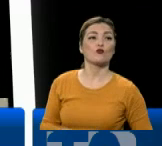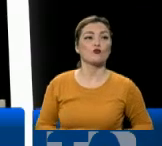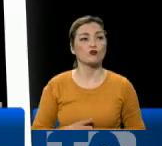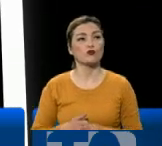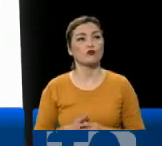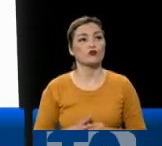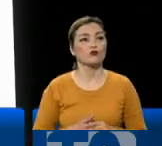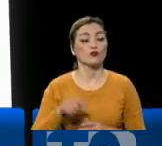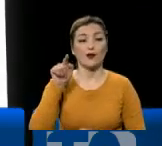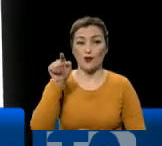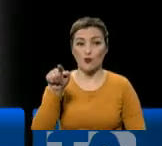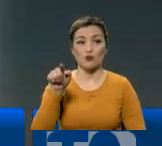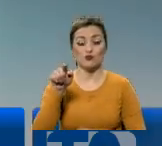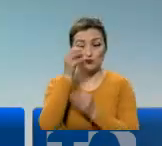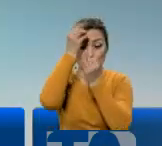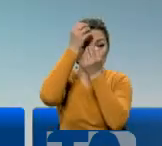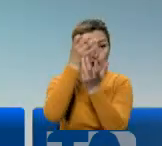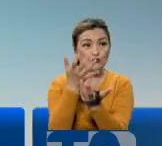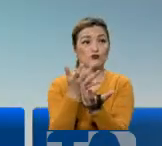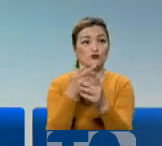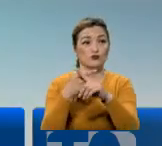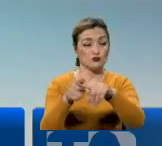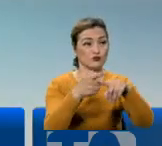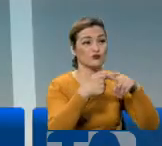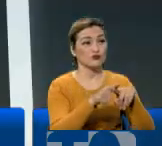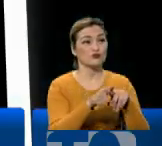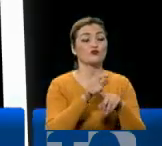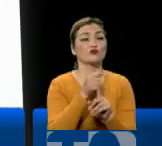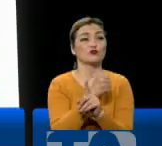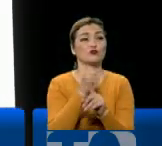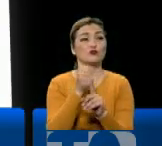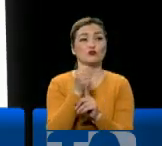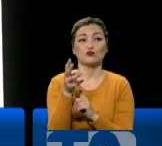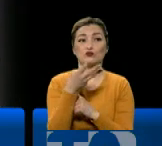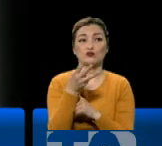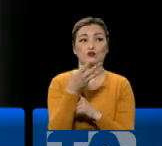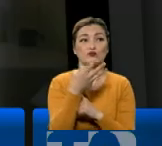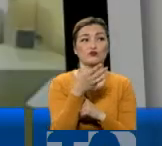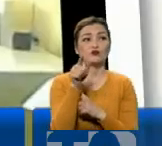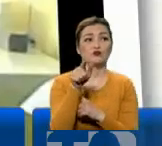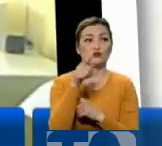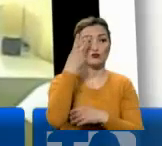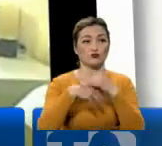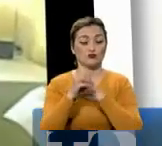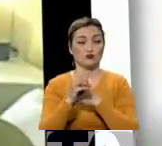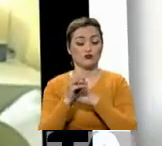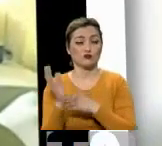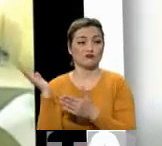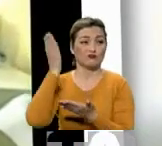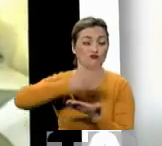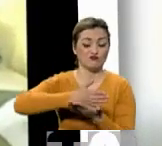www.internetsegura.gob.es. Allí usted puede encontrar información sobre las distintas formas de violencia en línea y cómo evitar que sus hijos caigan